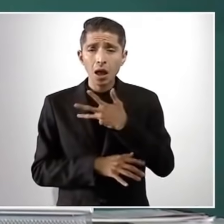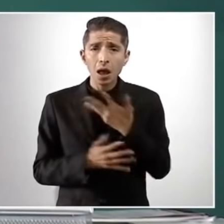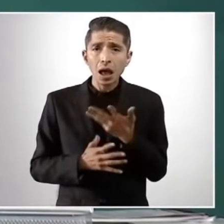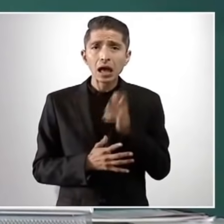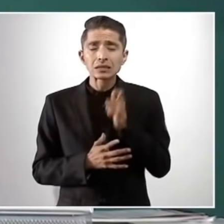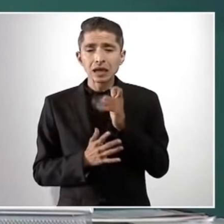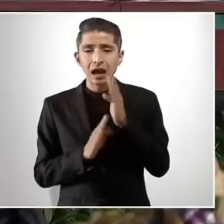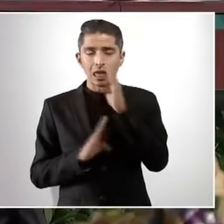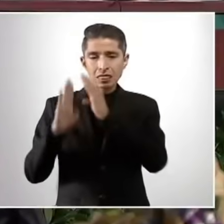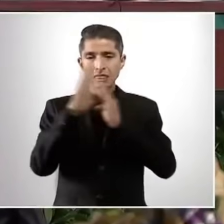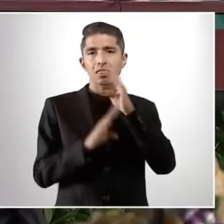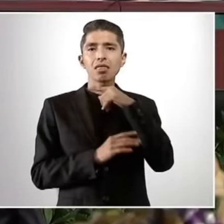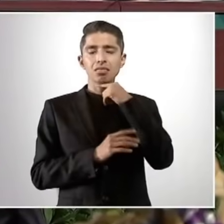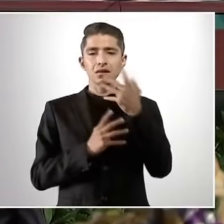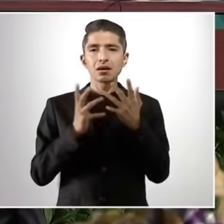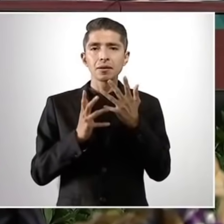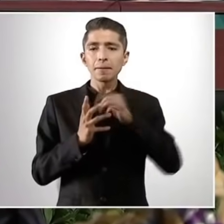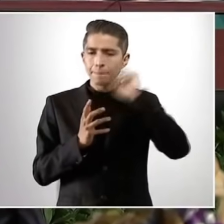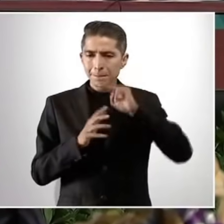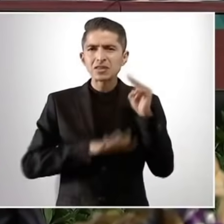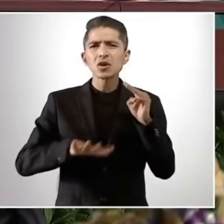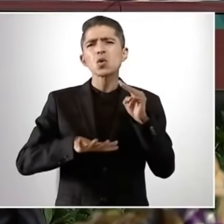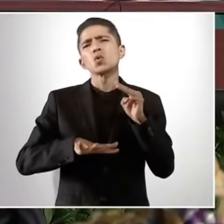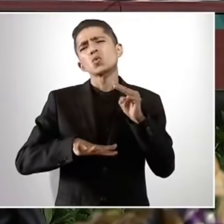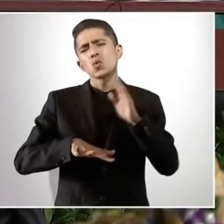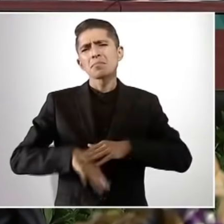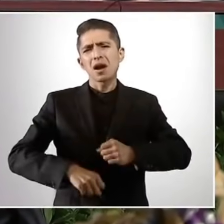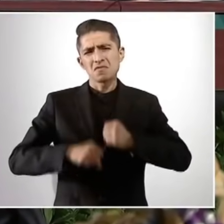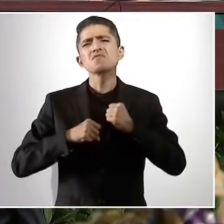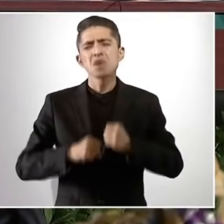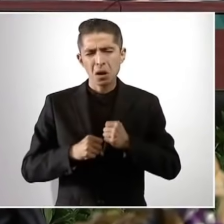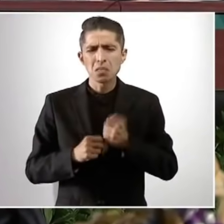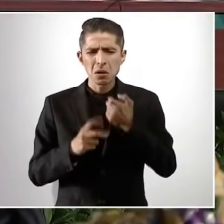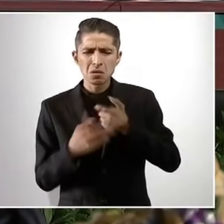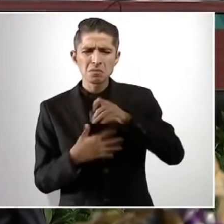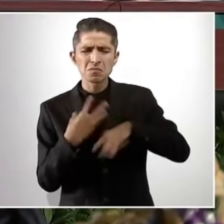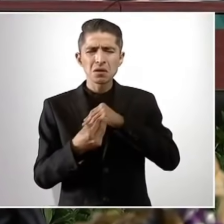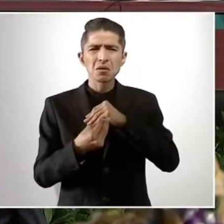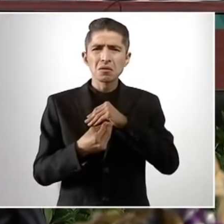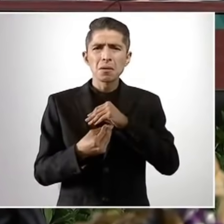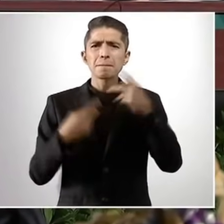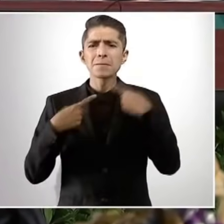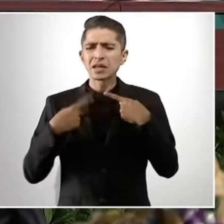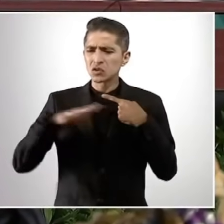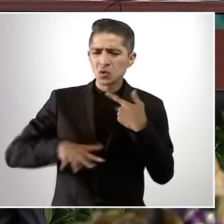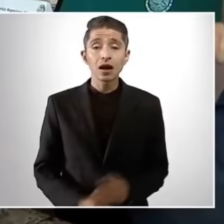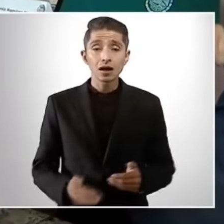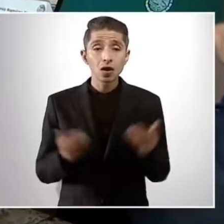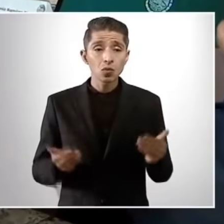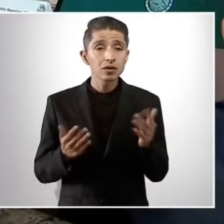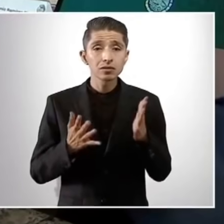quiebra técnica, Michoacán es un Estado muy fuerte, muy poderoso económicamente, de gente